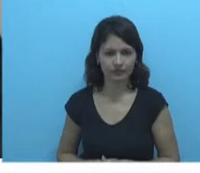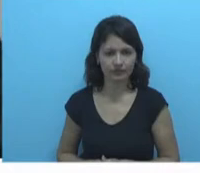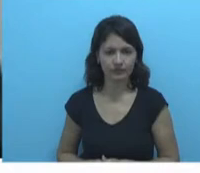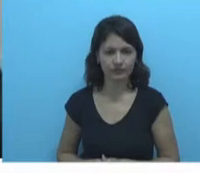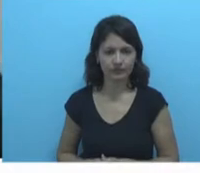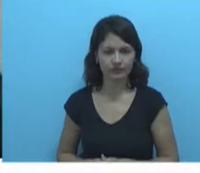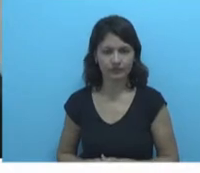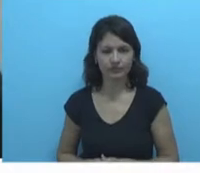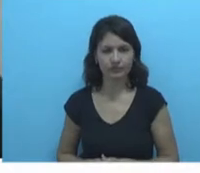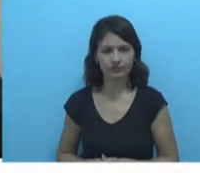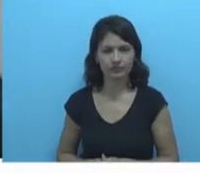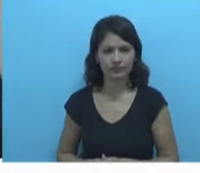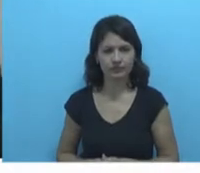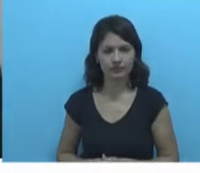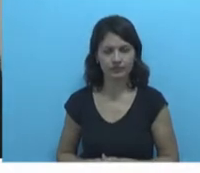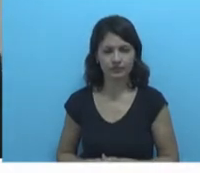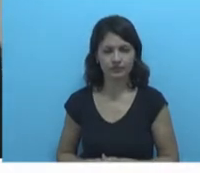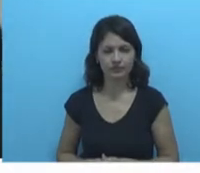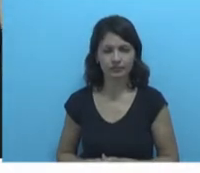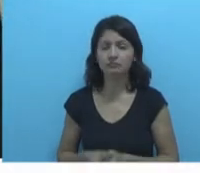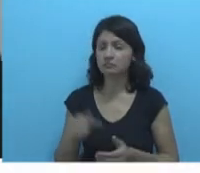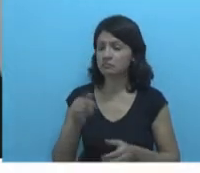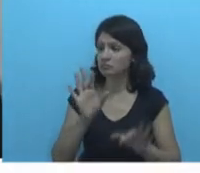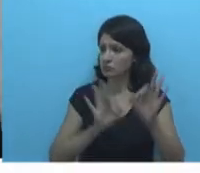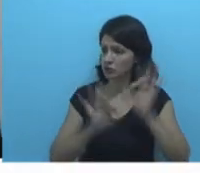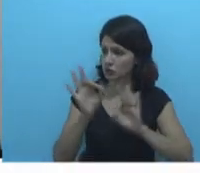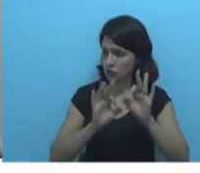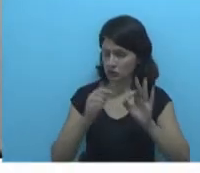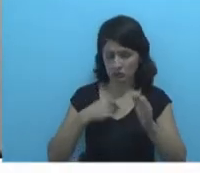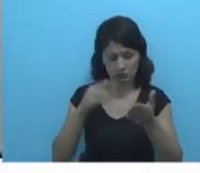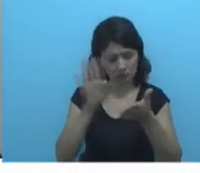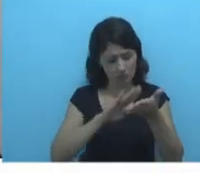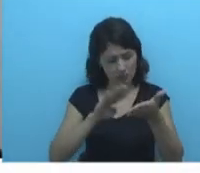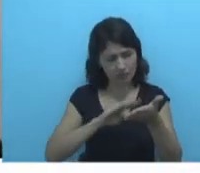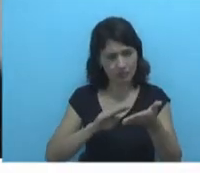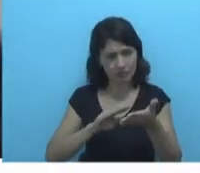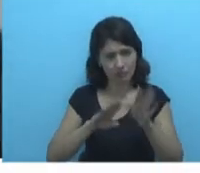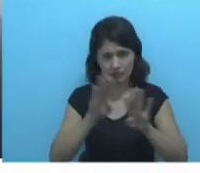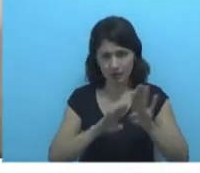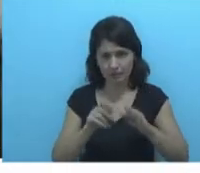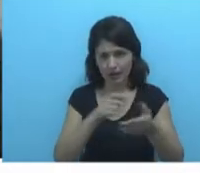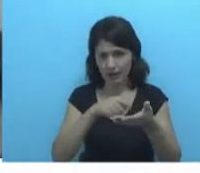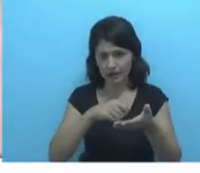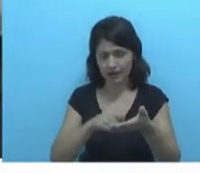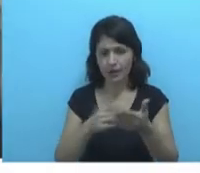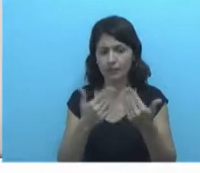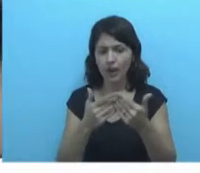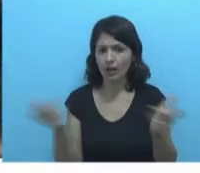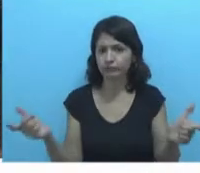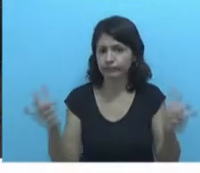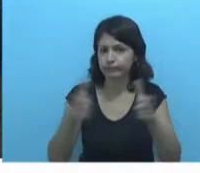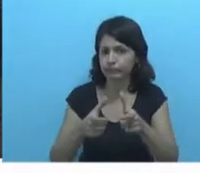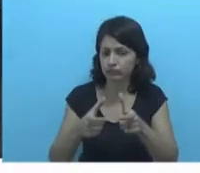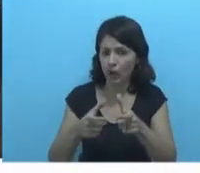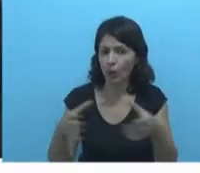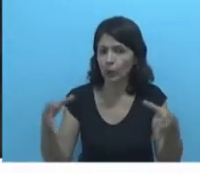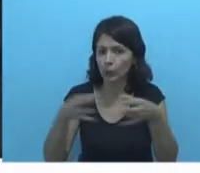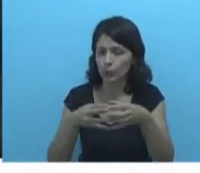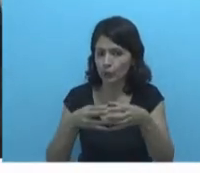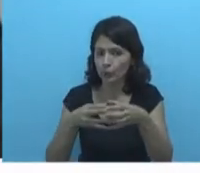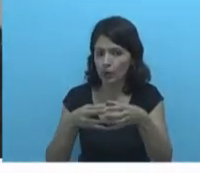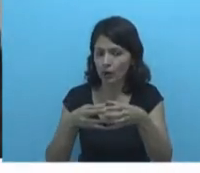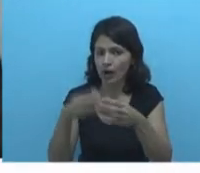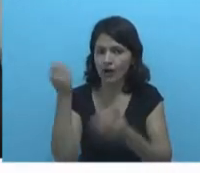que incluso en nuestra iniciativa contempla la posibilidad de que se convoque al Consejo Económico y